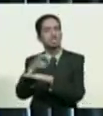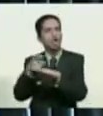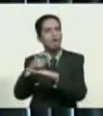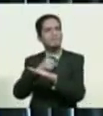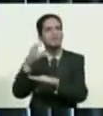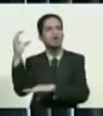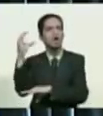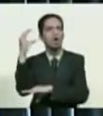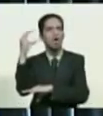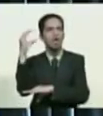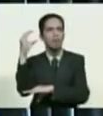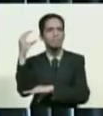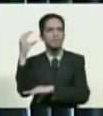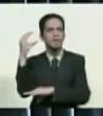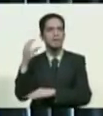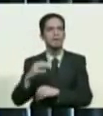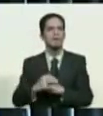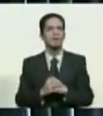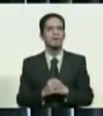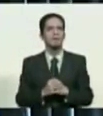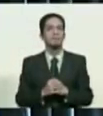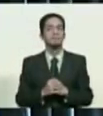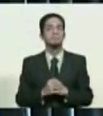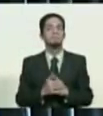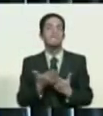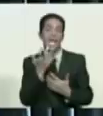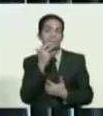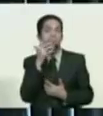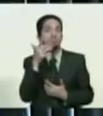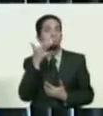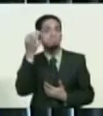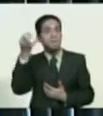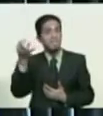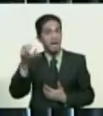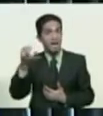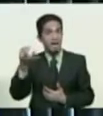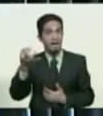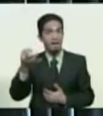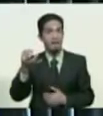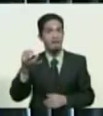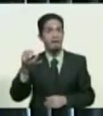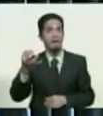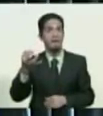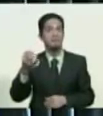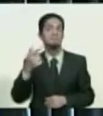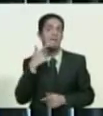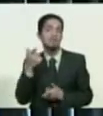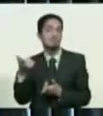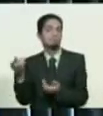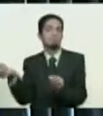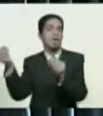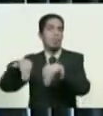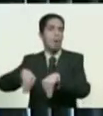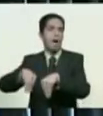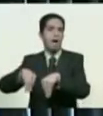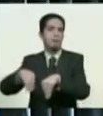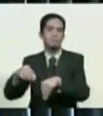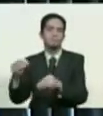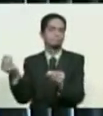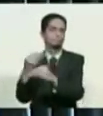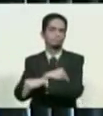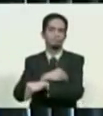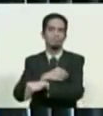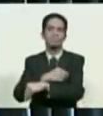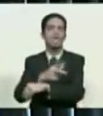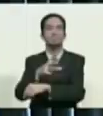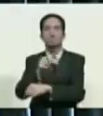República de Colombia. Si es cierto que no están de acuerdo ni permitirán actos de terrorismo en su